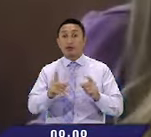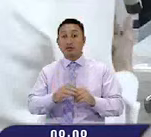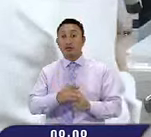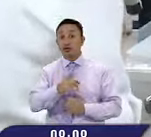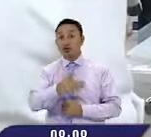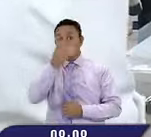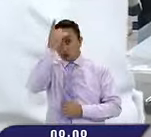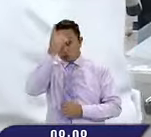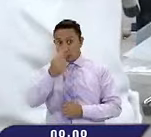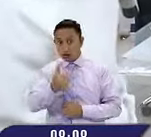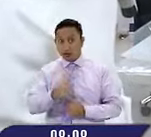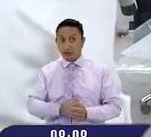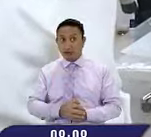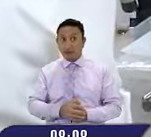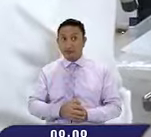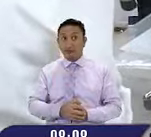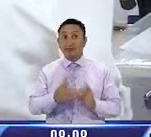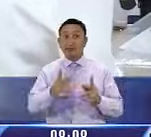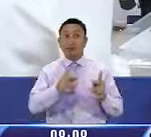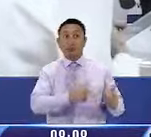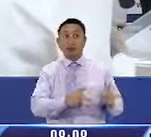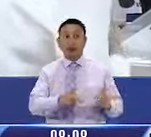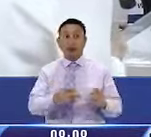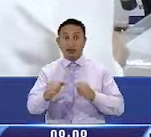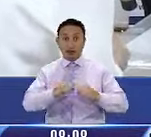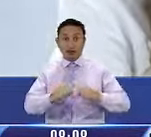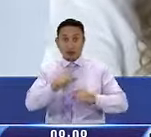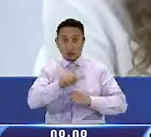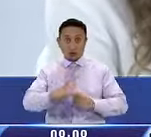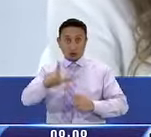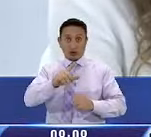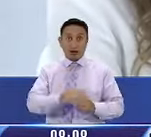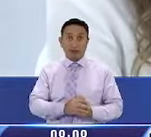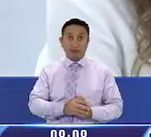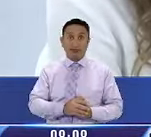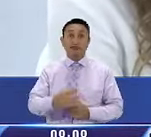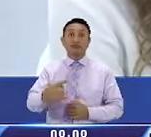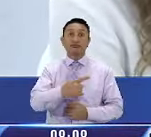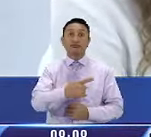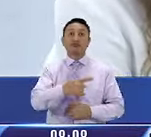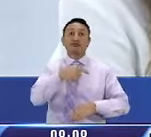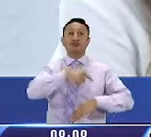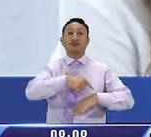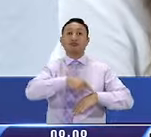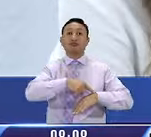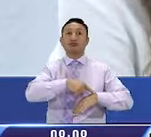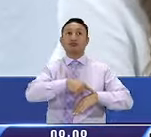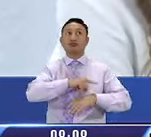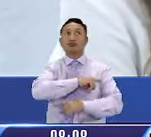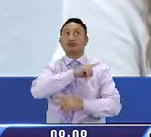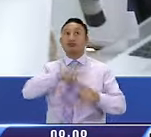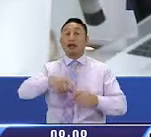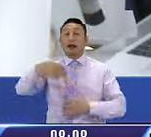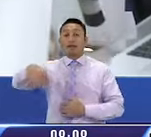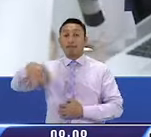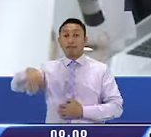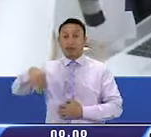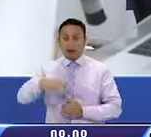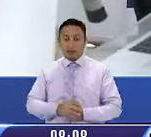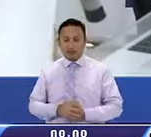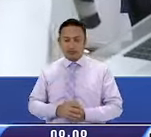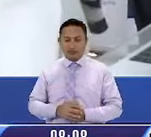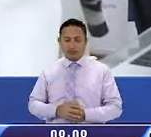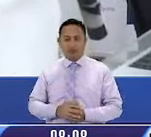mejor. Luego de escuchar los planes de trabajo la mañana de este lunes, el pleno tenía plazo para pronunciarse hasta el miércoles. A Bonifaz le